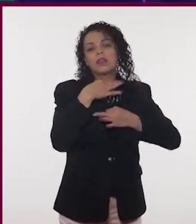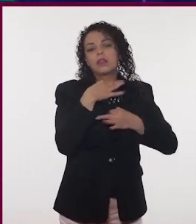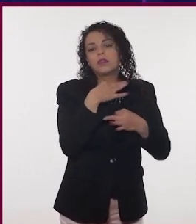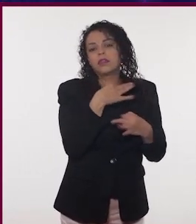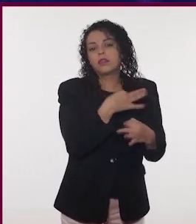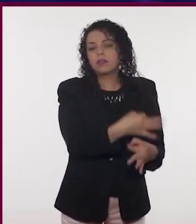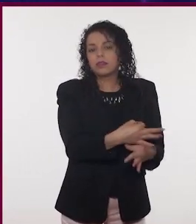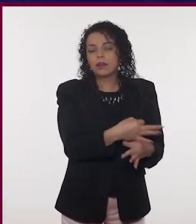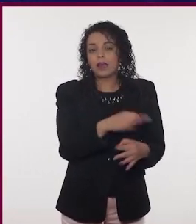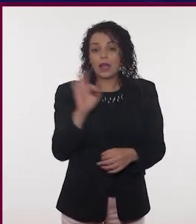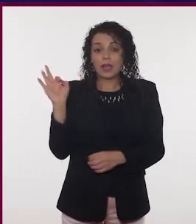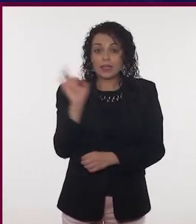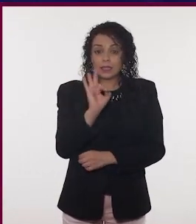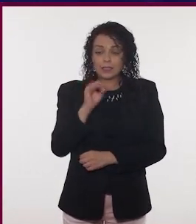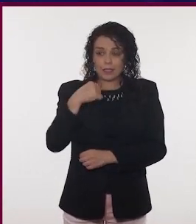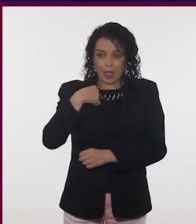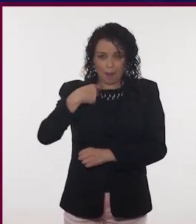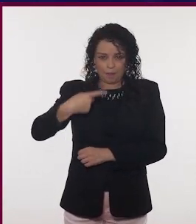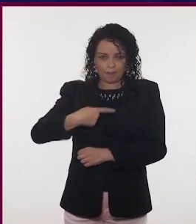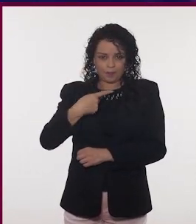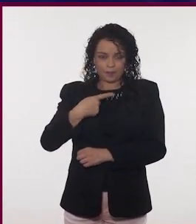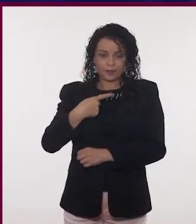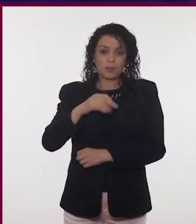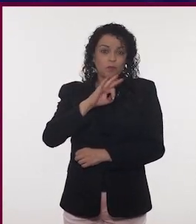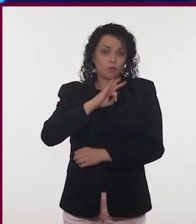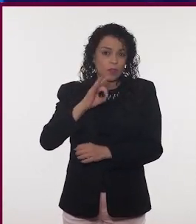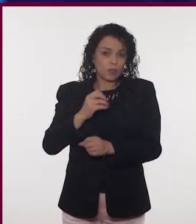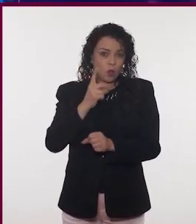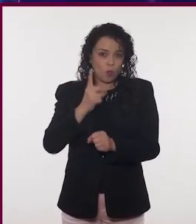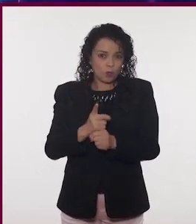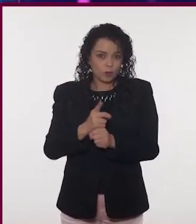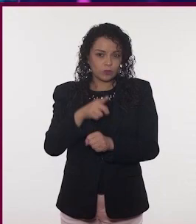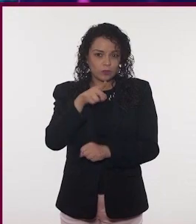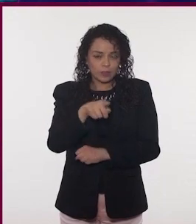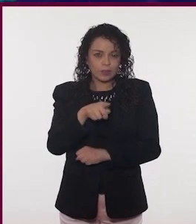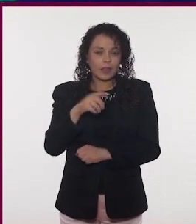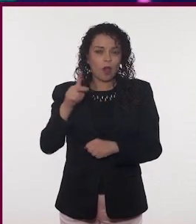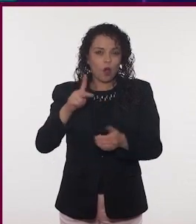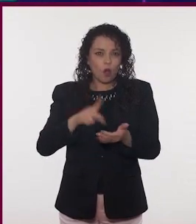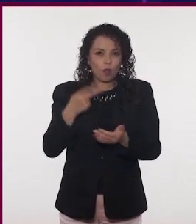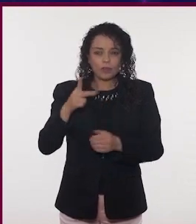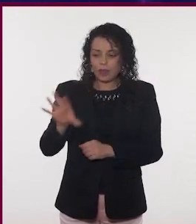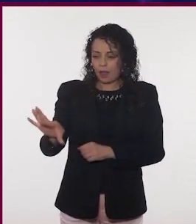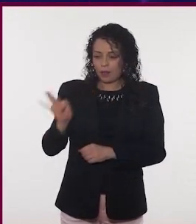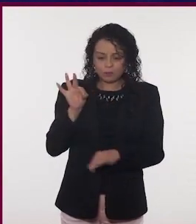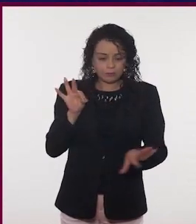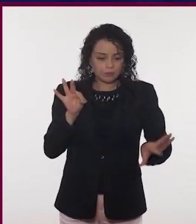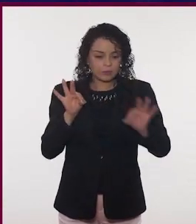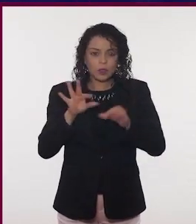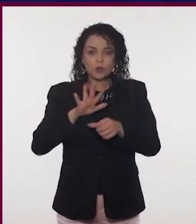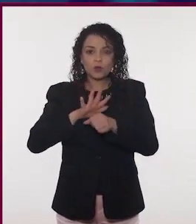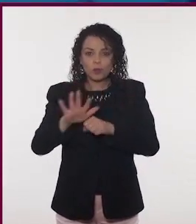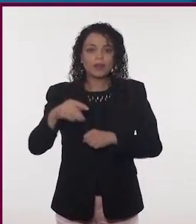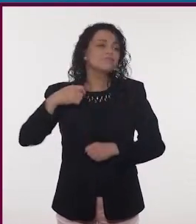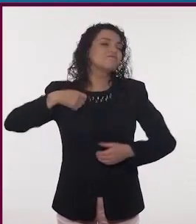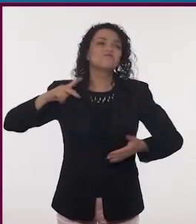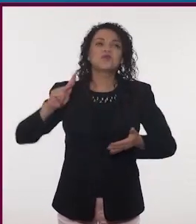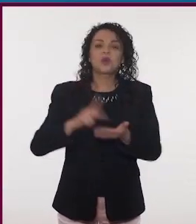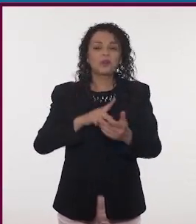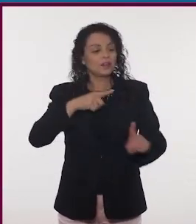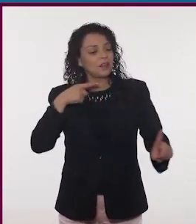preguntar si pudiera volver a tener la oportunidad de elegir nuevamente, yo volvería a escoger biología.